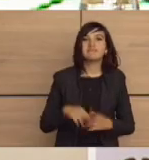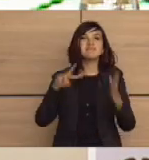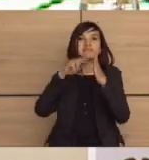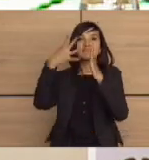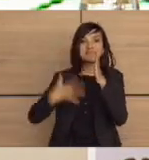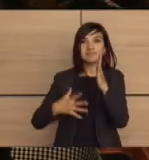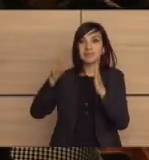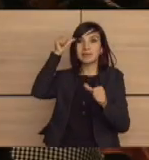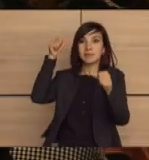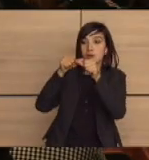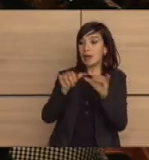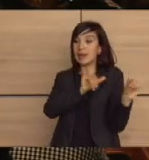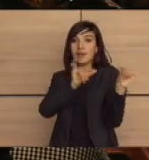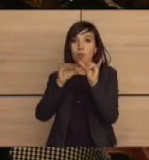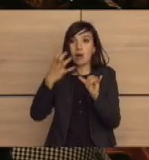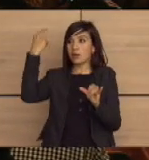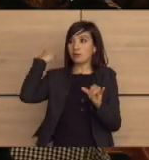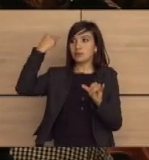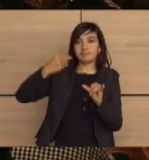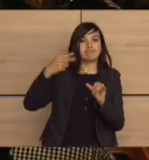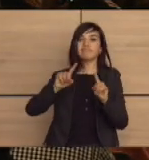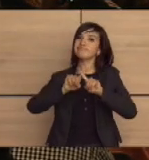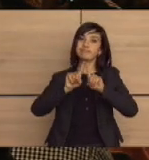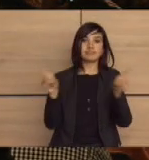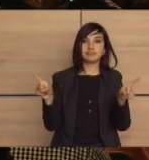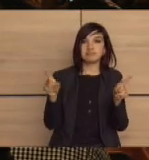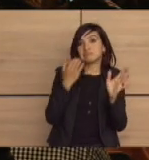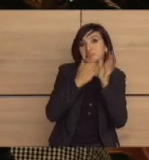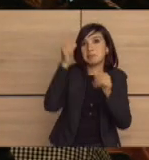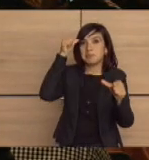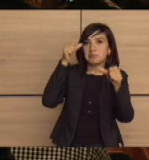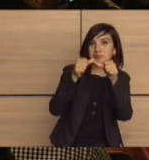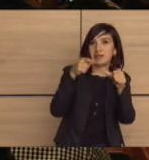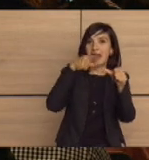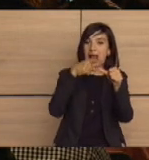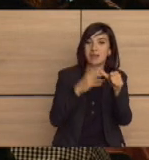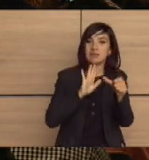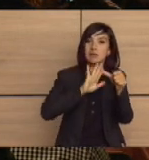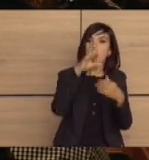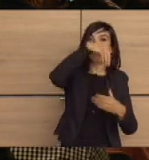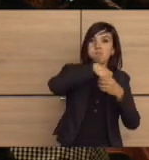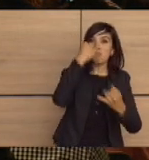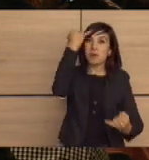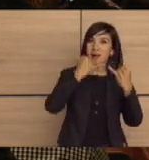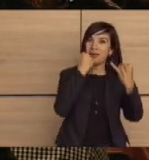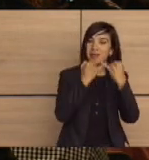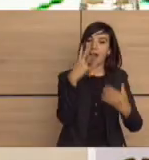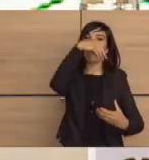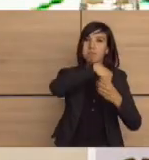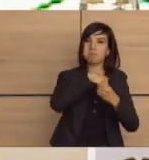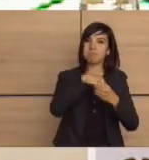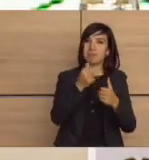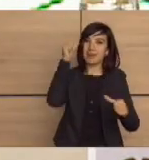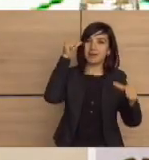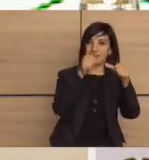se confunde la una con la otra. De la memoria, por ejemplo, provienen las identidades, no de la historia. La historia explica cómo